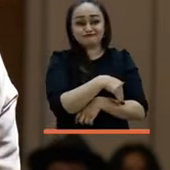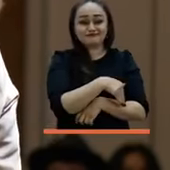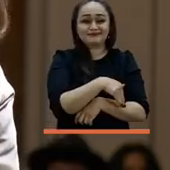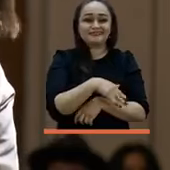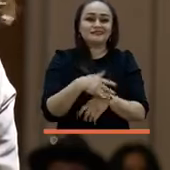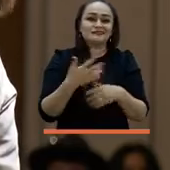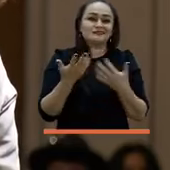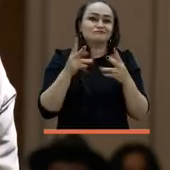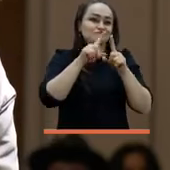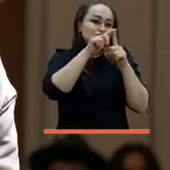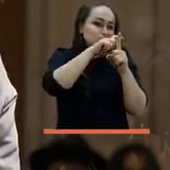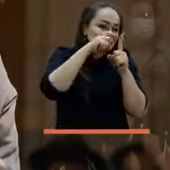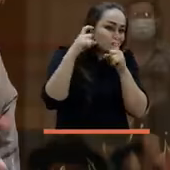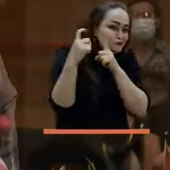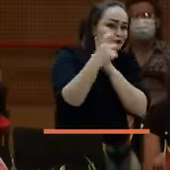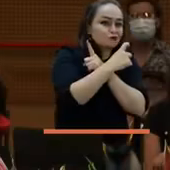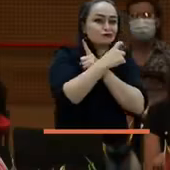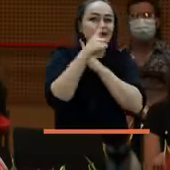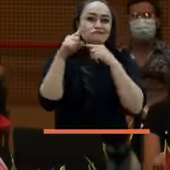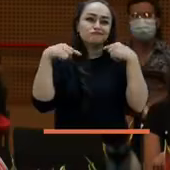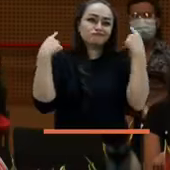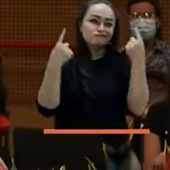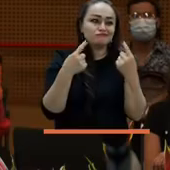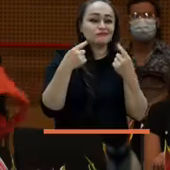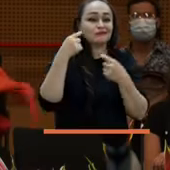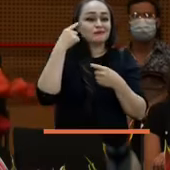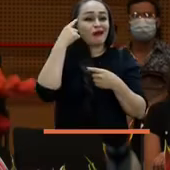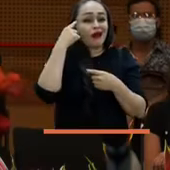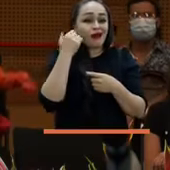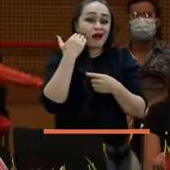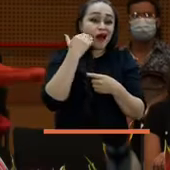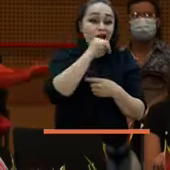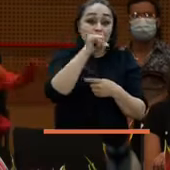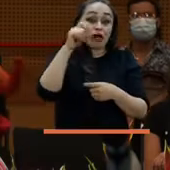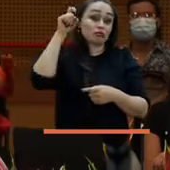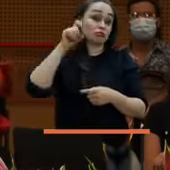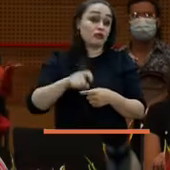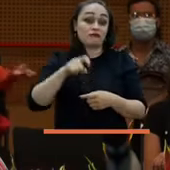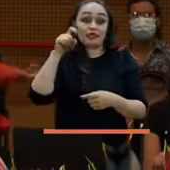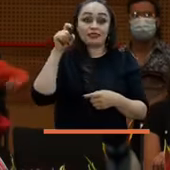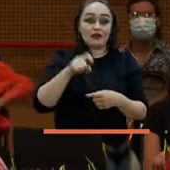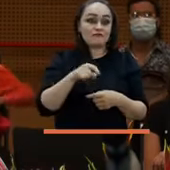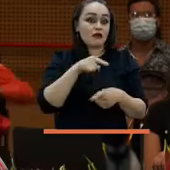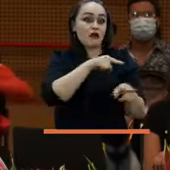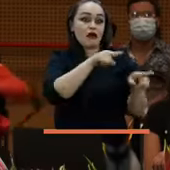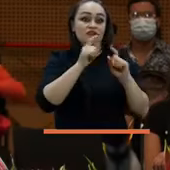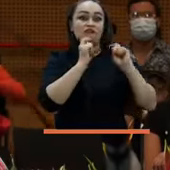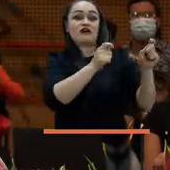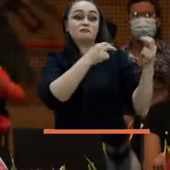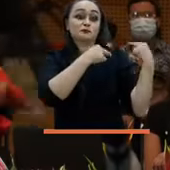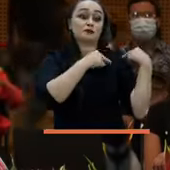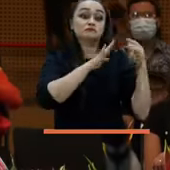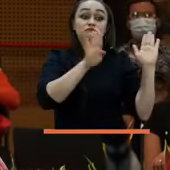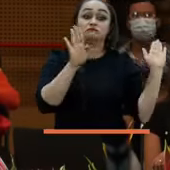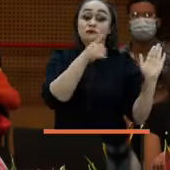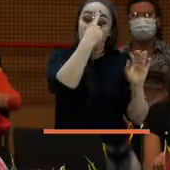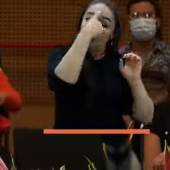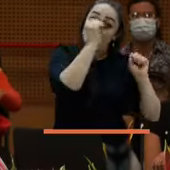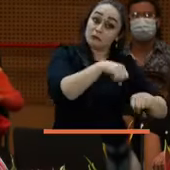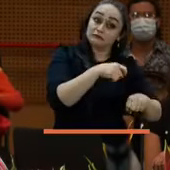culturales frente a que somos las mujeres las que debemos hacerlo y además que somos las mujeres las únicas capaces de hacerlo entonces